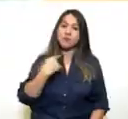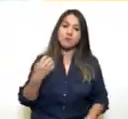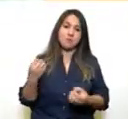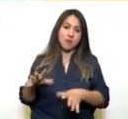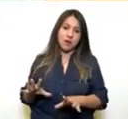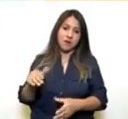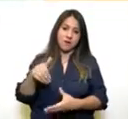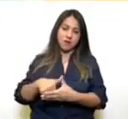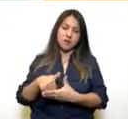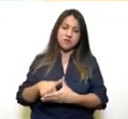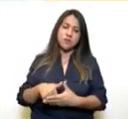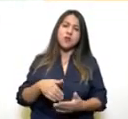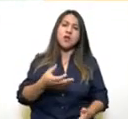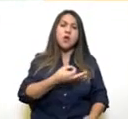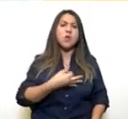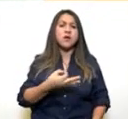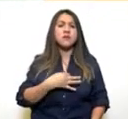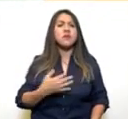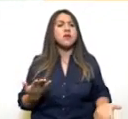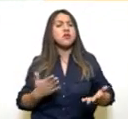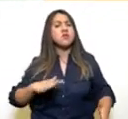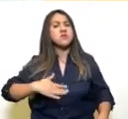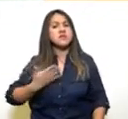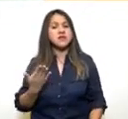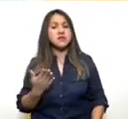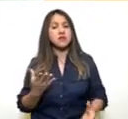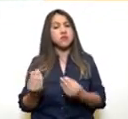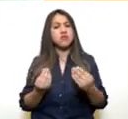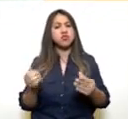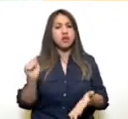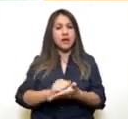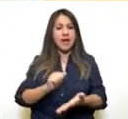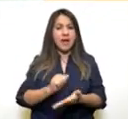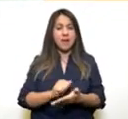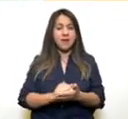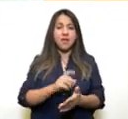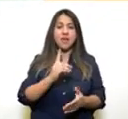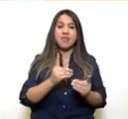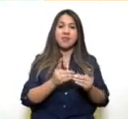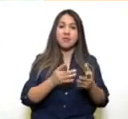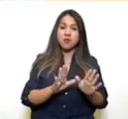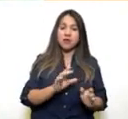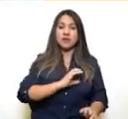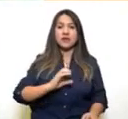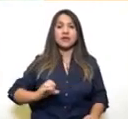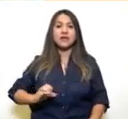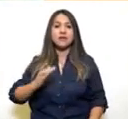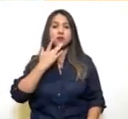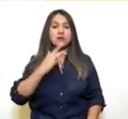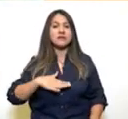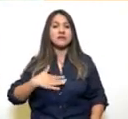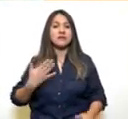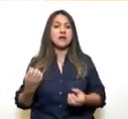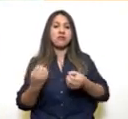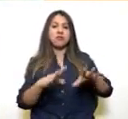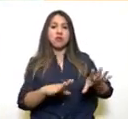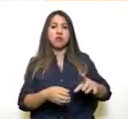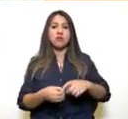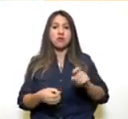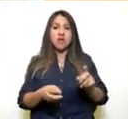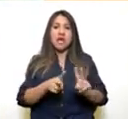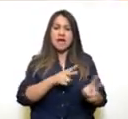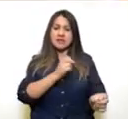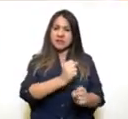una cosa y usted cómo se siente en acción ha partido muchos se quejan entre partidos a cristiano que sanción donados por el partido gente que hace trabajo de